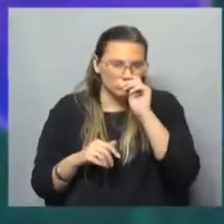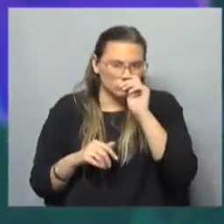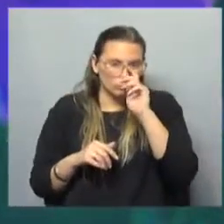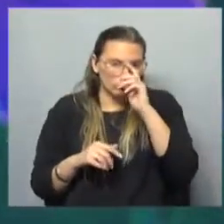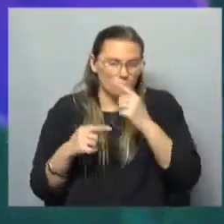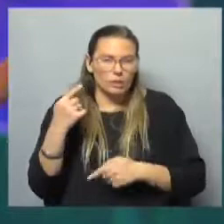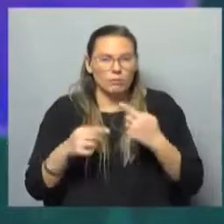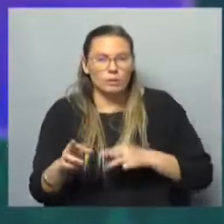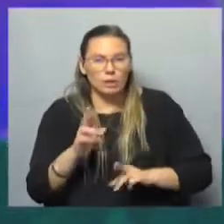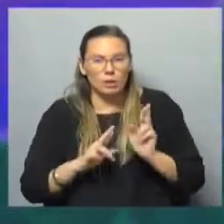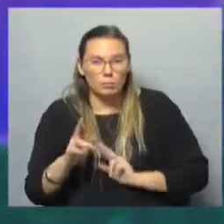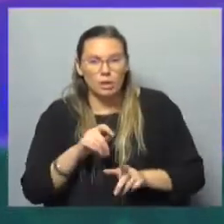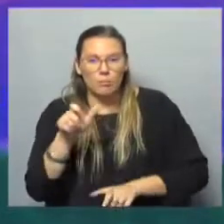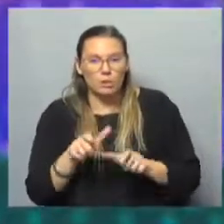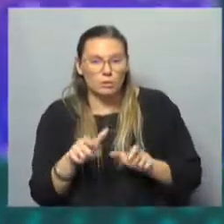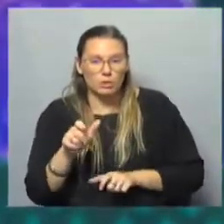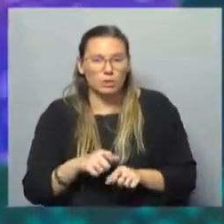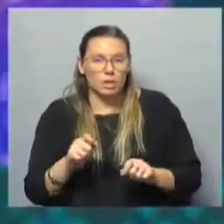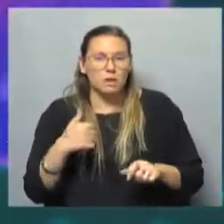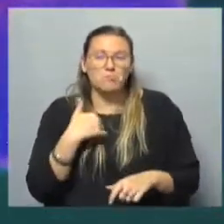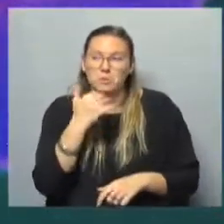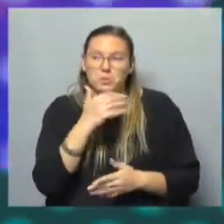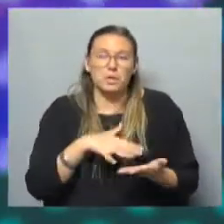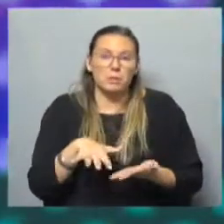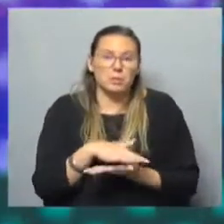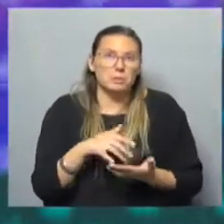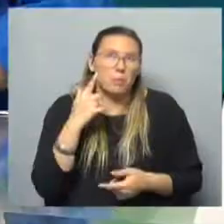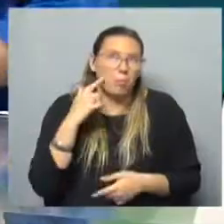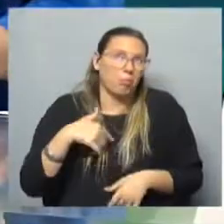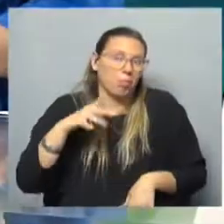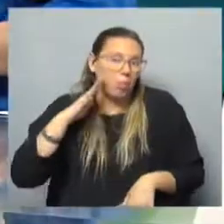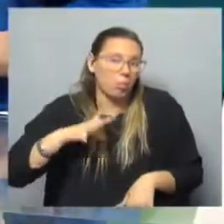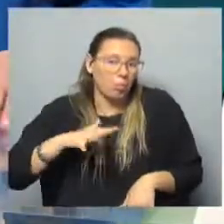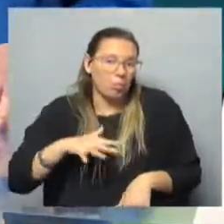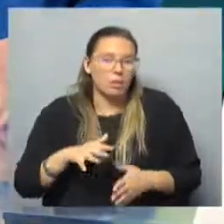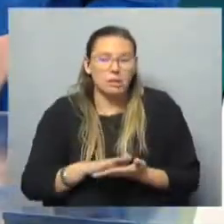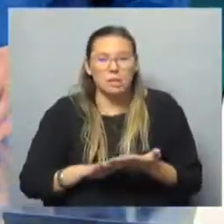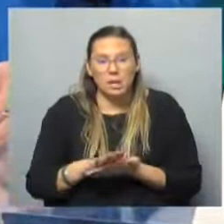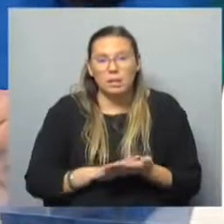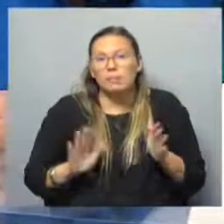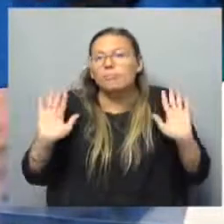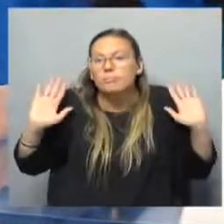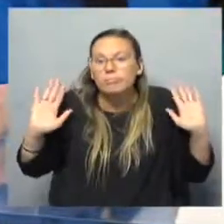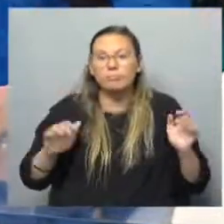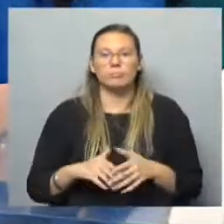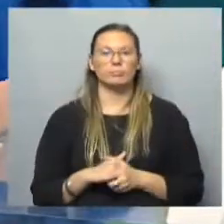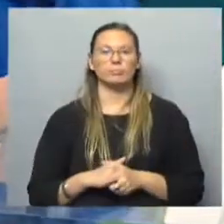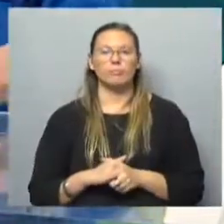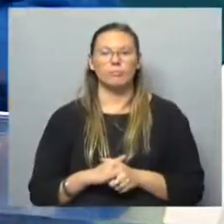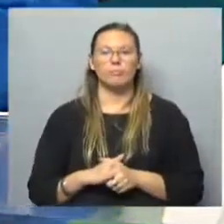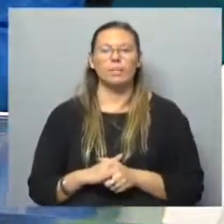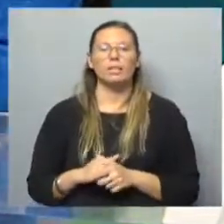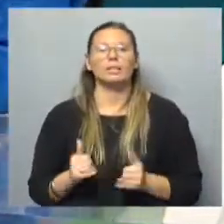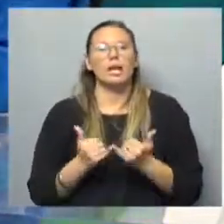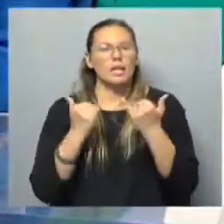todo. Gente que... como no está atento a lo que sucede, parece que, no pasa absolutamente nada. Así que, pero hacía tiempo